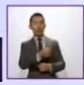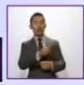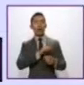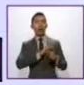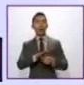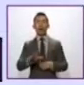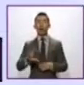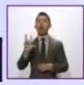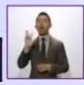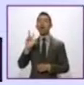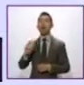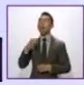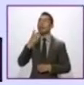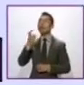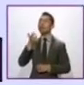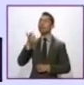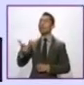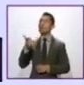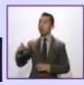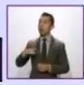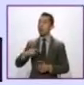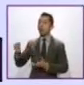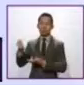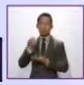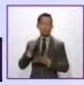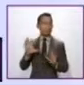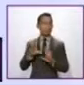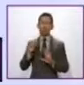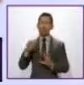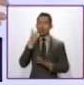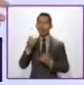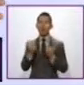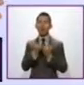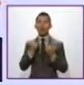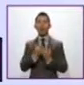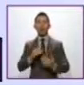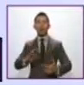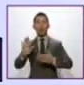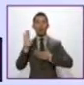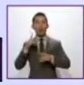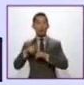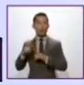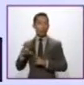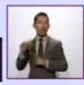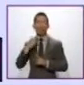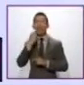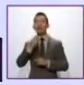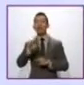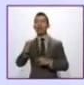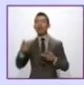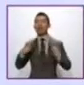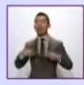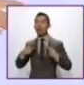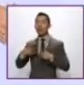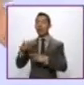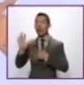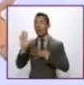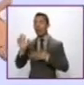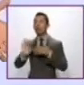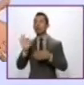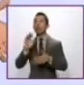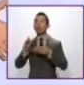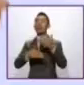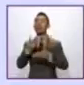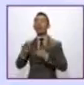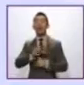no recibir dinero público ni generar compromisos, como seguramente lo tiene, con particulares que más temprano que tarde le